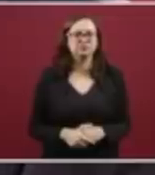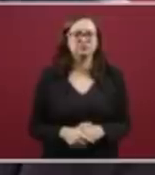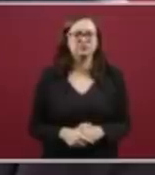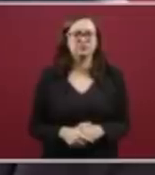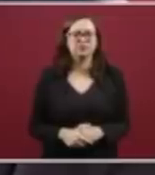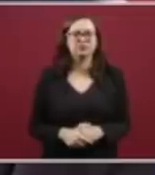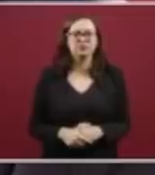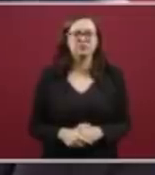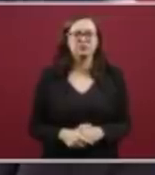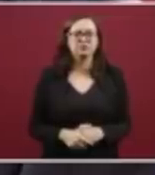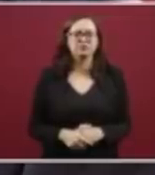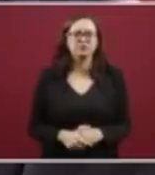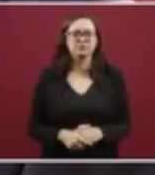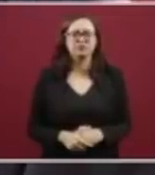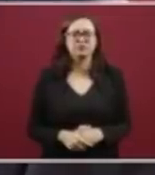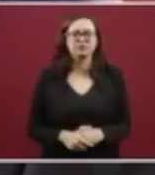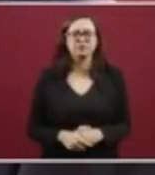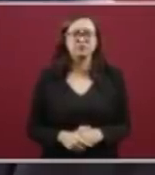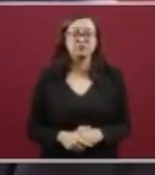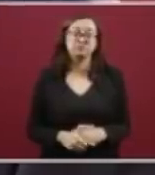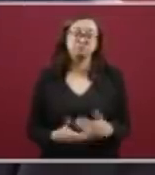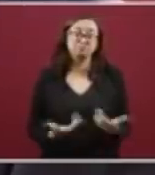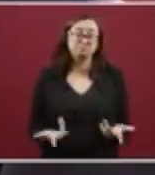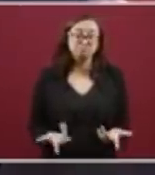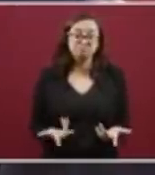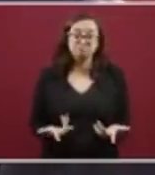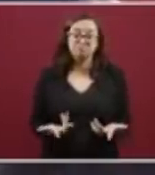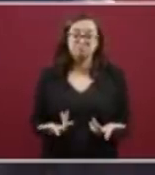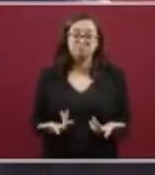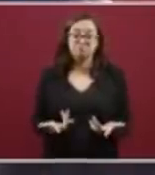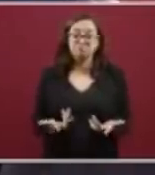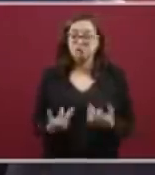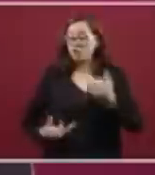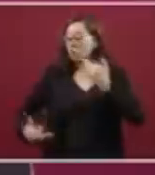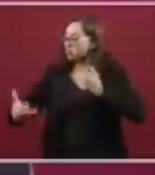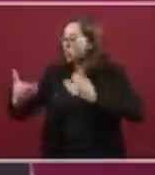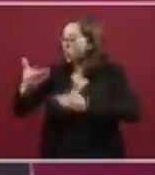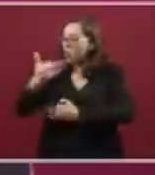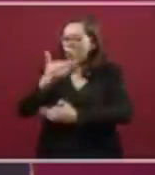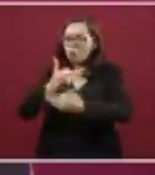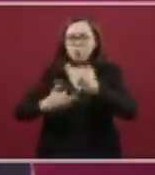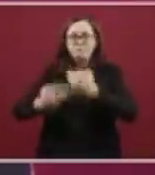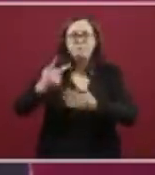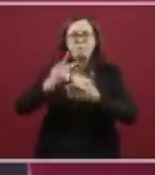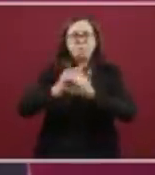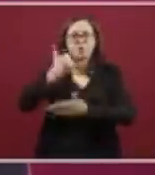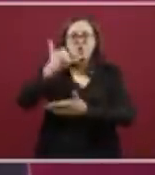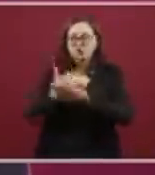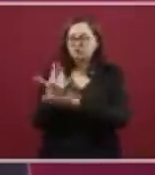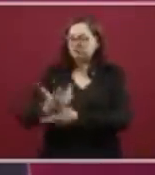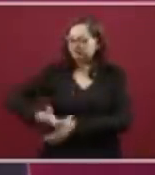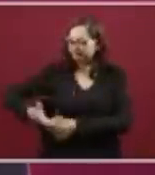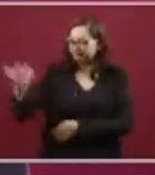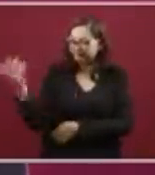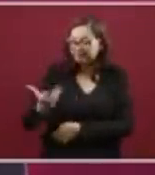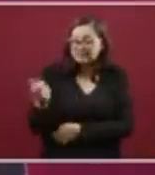Entonces, todo lo que se necesite hacer, de acuerdo a la ley, se va a hacer,